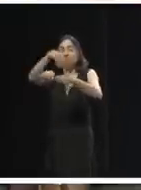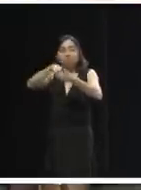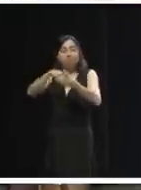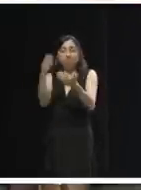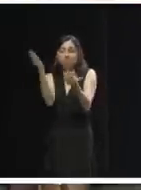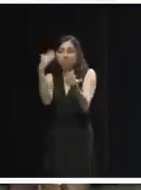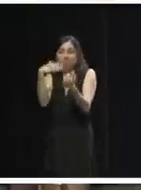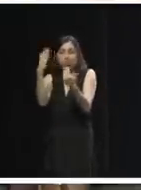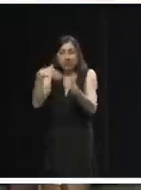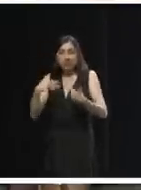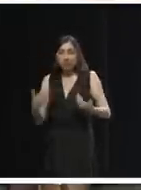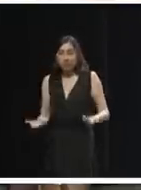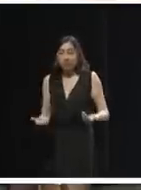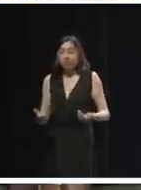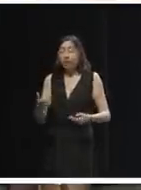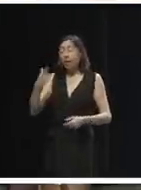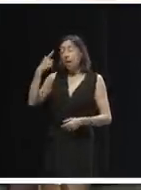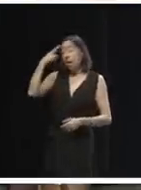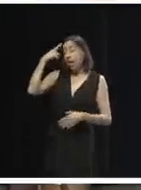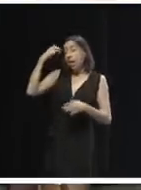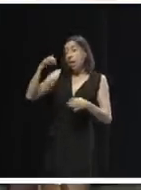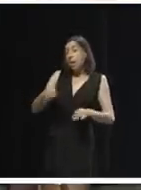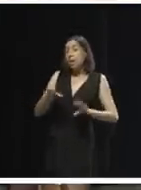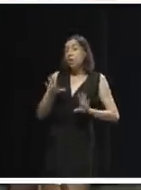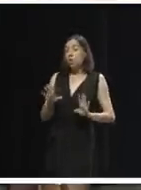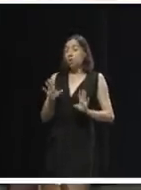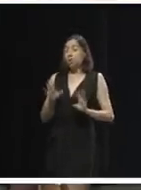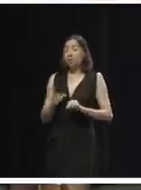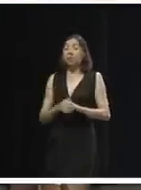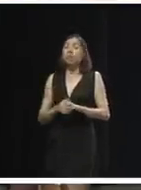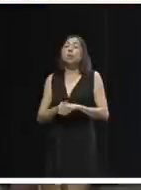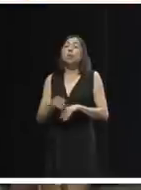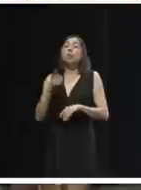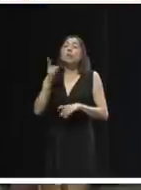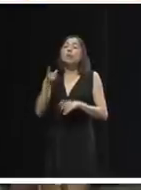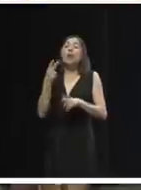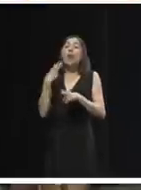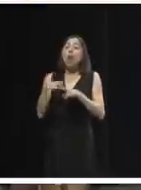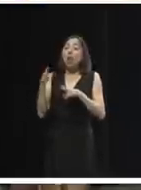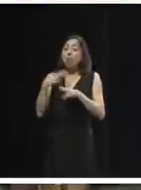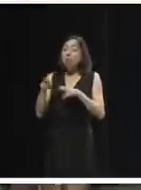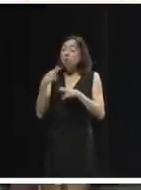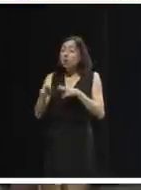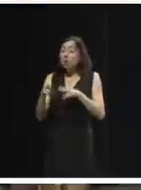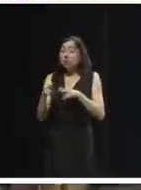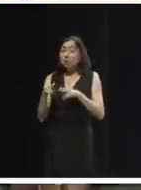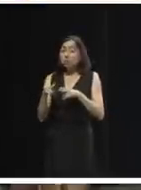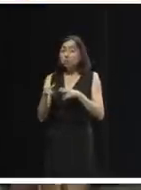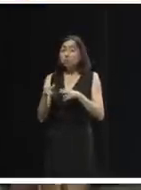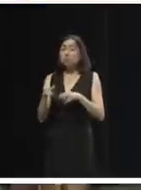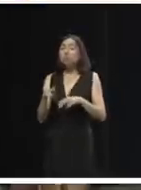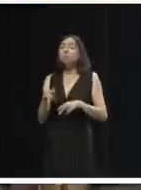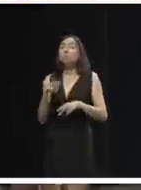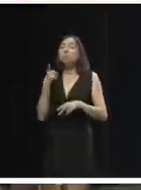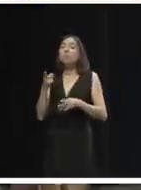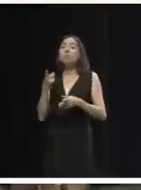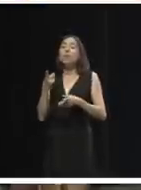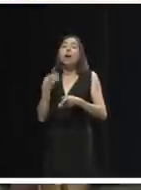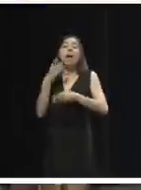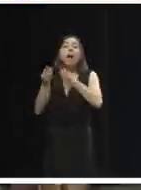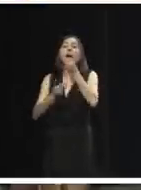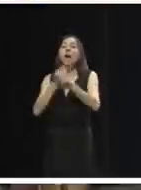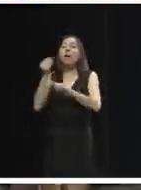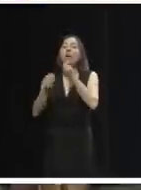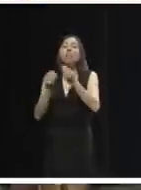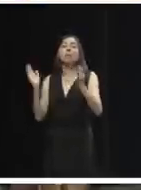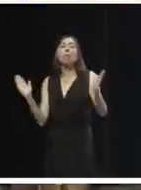presente. Creo que han convertido la política en un cara a cara de